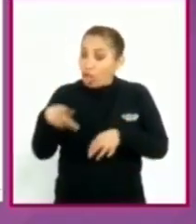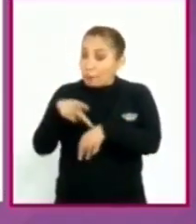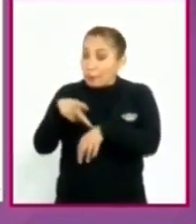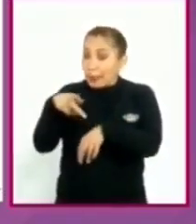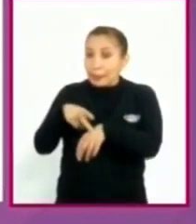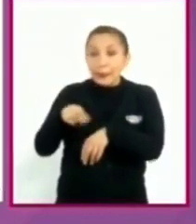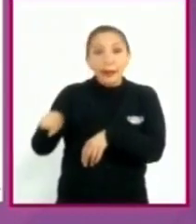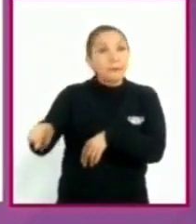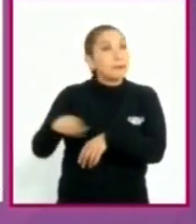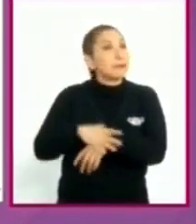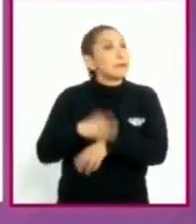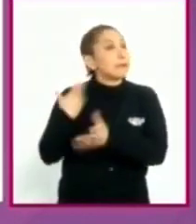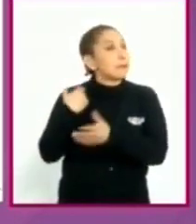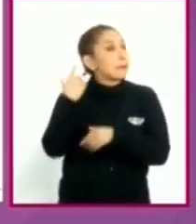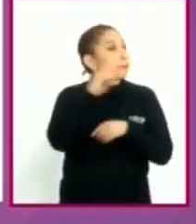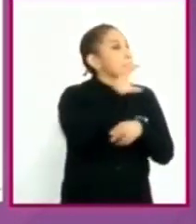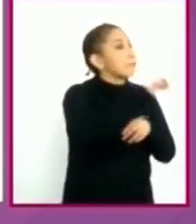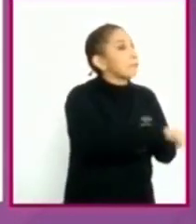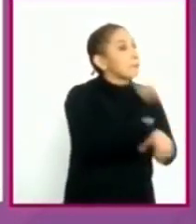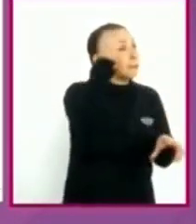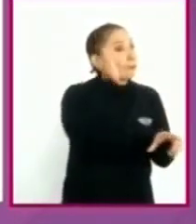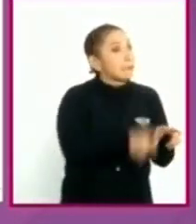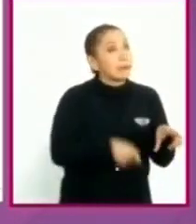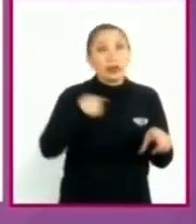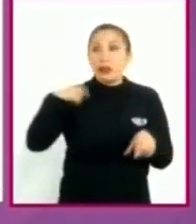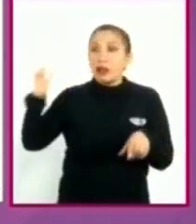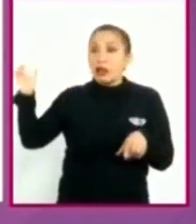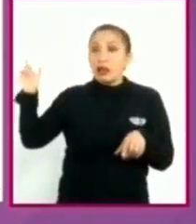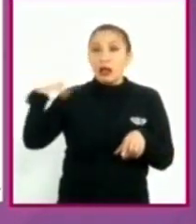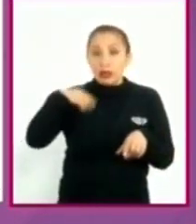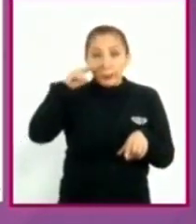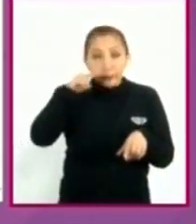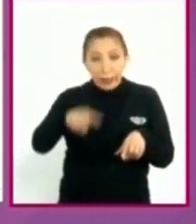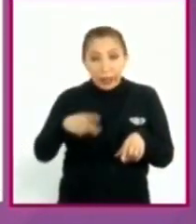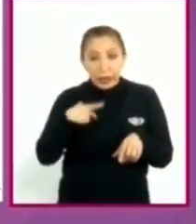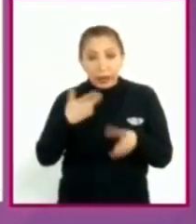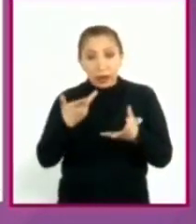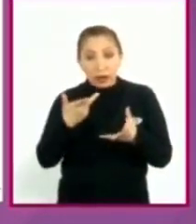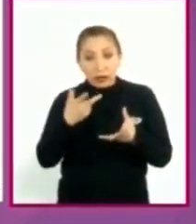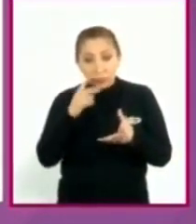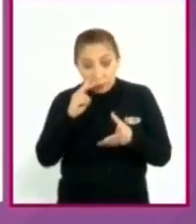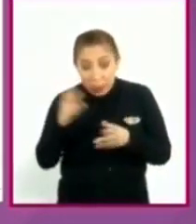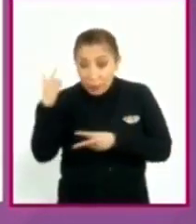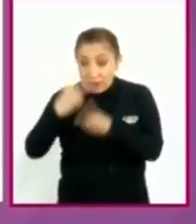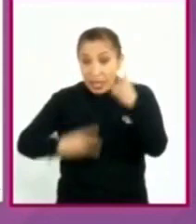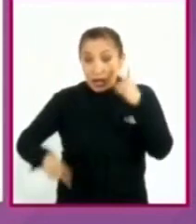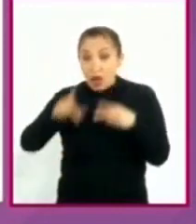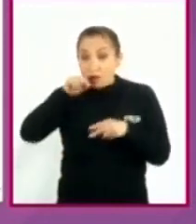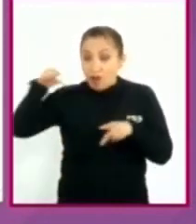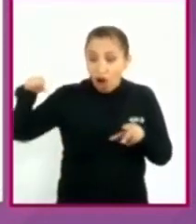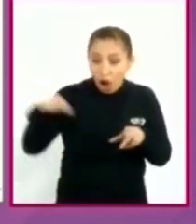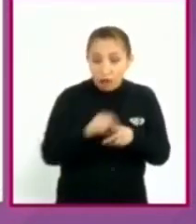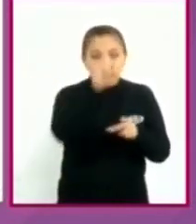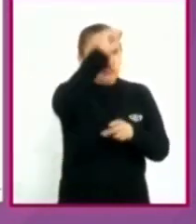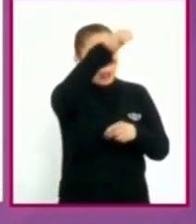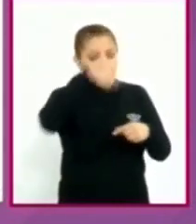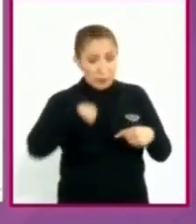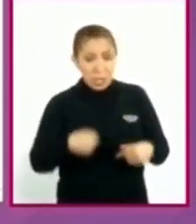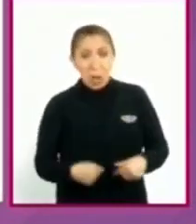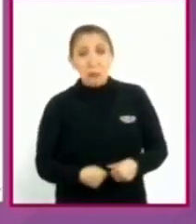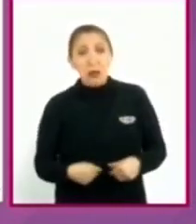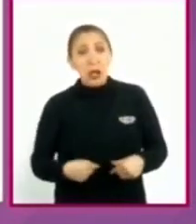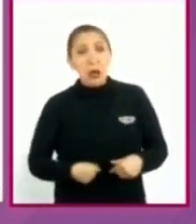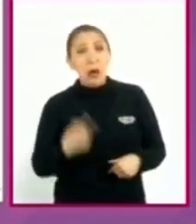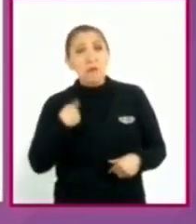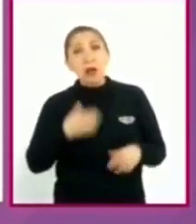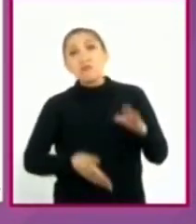del patio y en lo que fue por un machete, para hacer el hoyito del entierro, vino una urraca y se llevó mi ombligo pa'